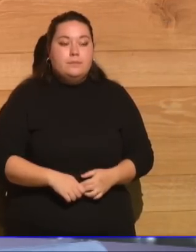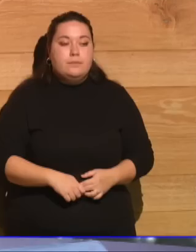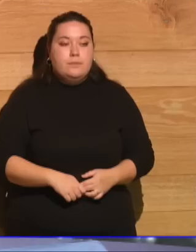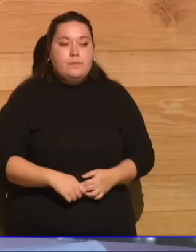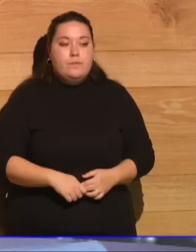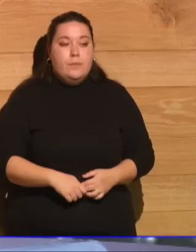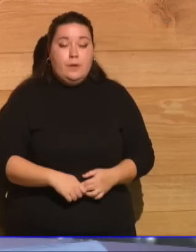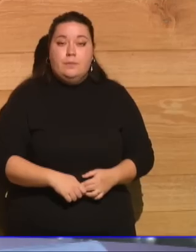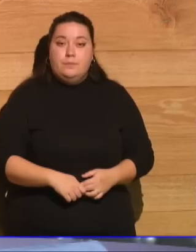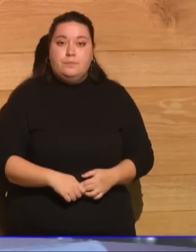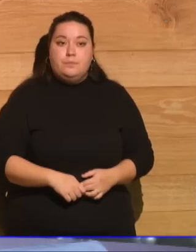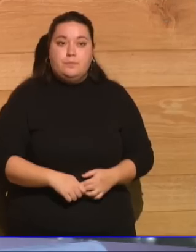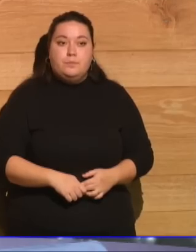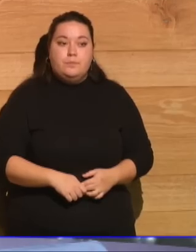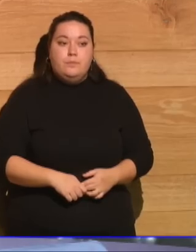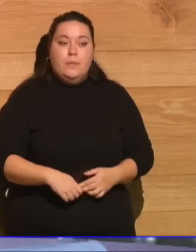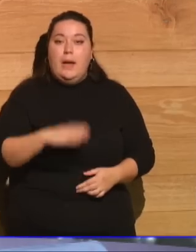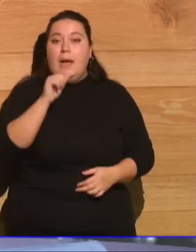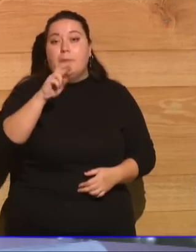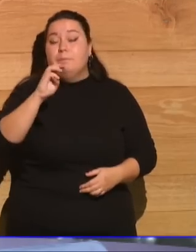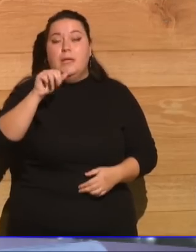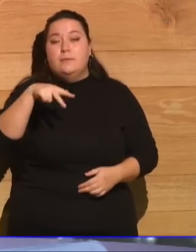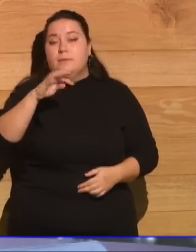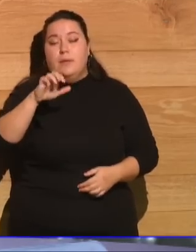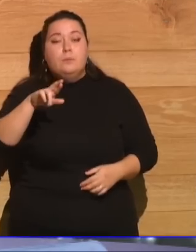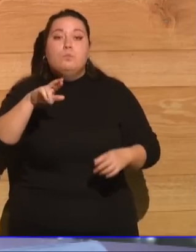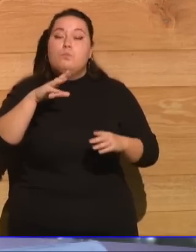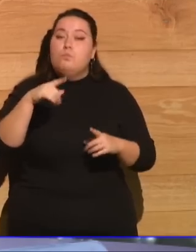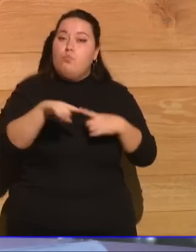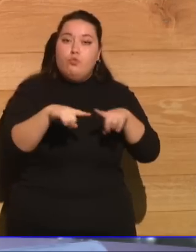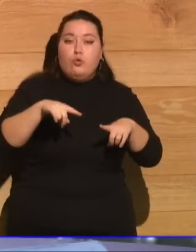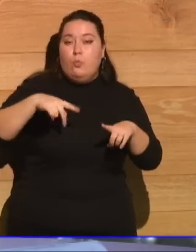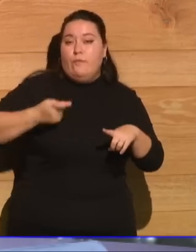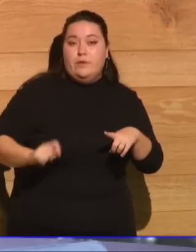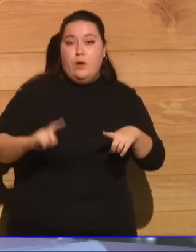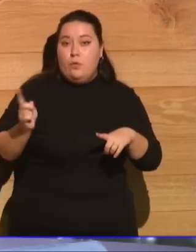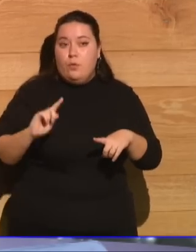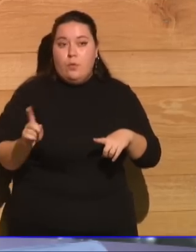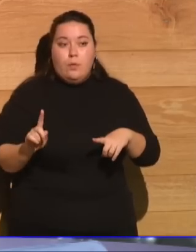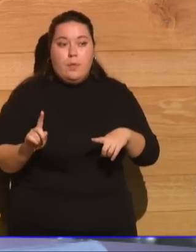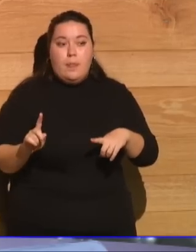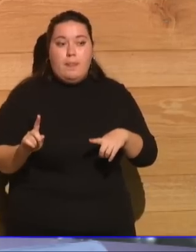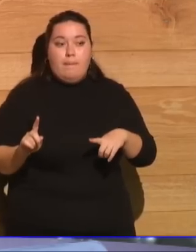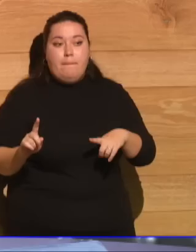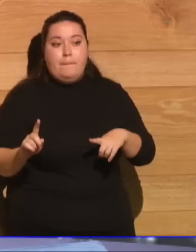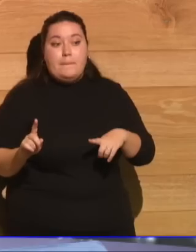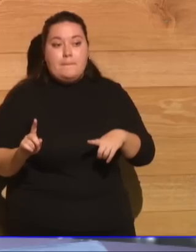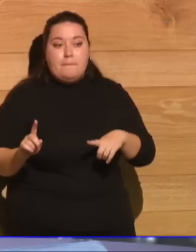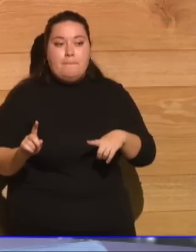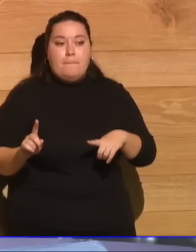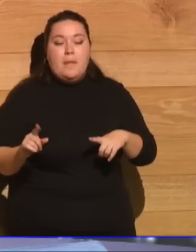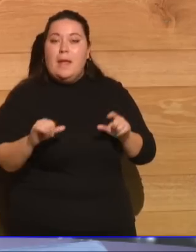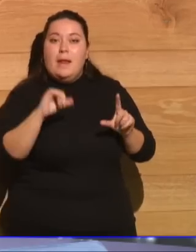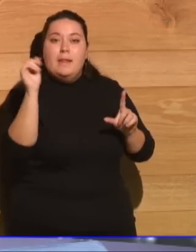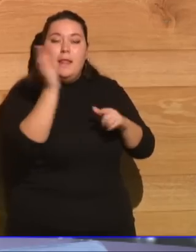sentido, sin ser un gran músico Carpenter, sin embargo, ninguna de sus películas sería mejor con otro músico. Es más, gran parte del cine